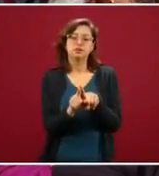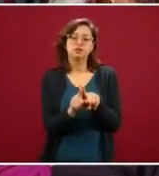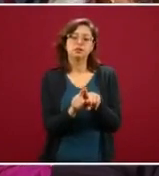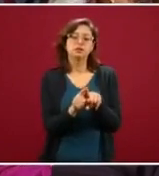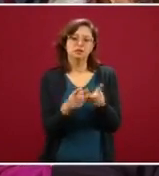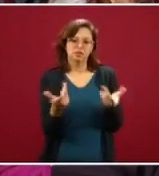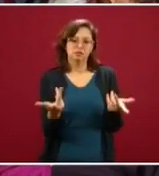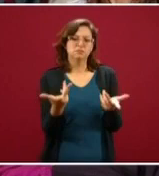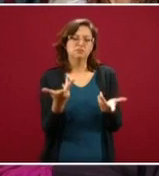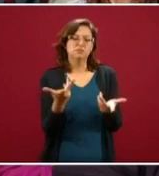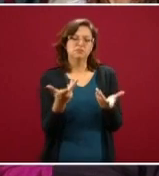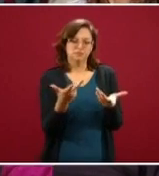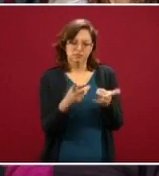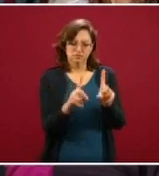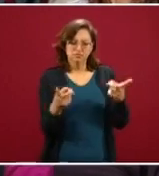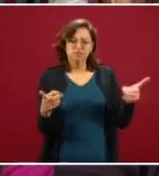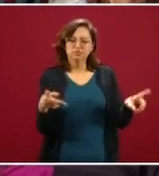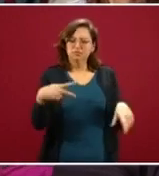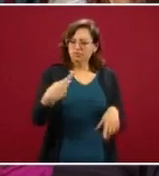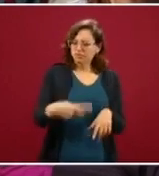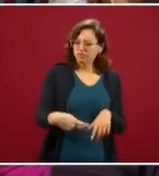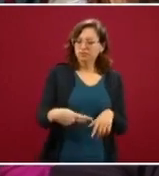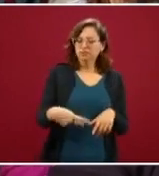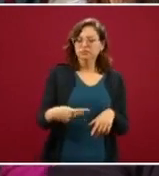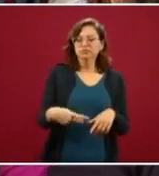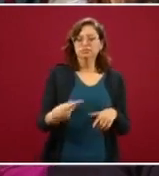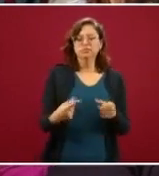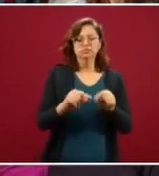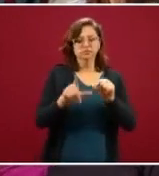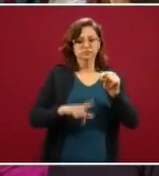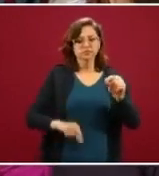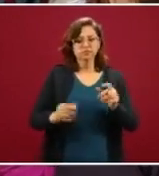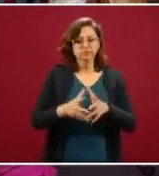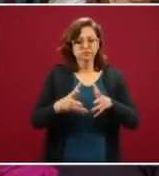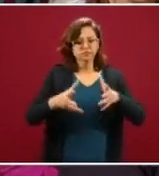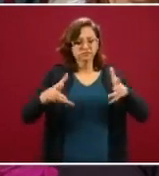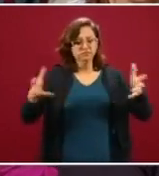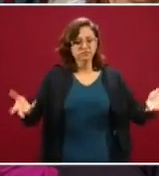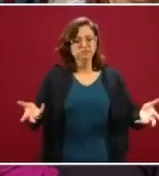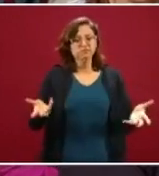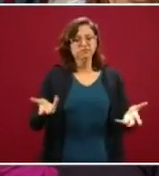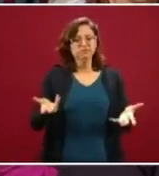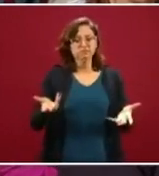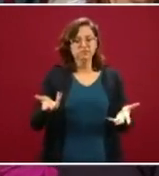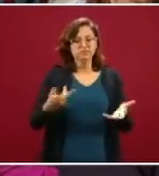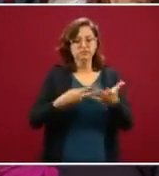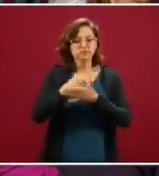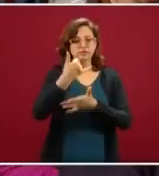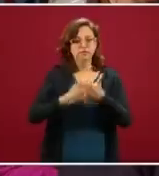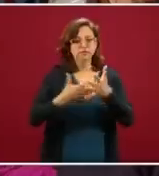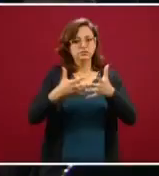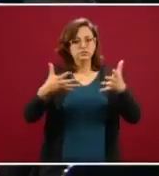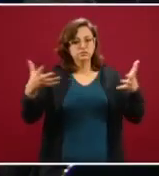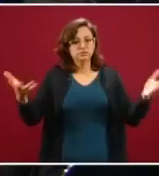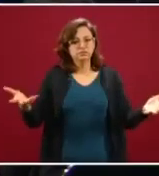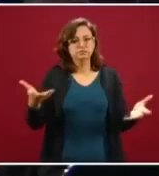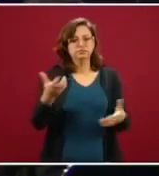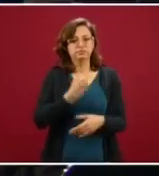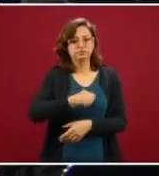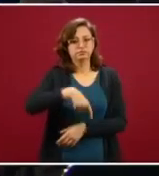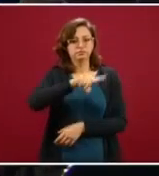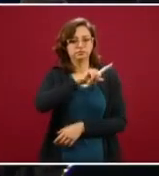abastecer también a los mexicanos, y con eso pues elevaría usted este proyecto de